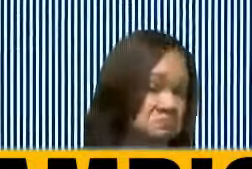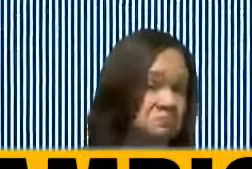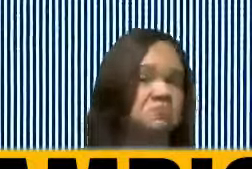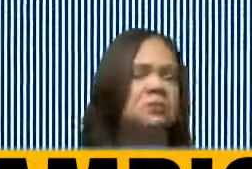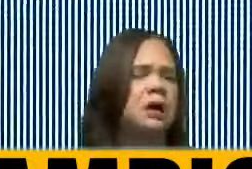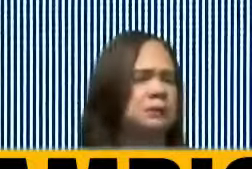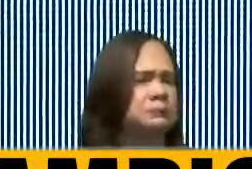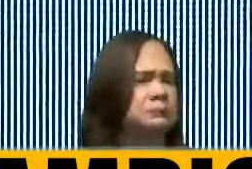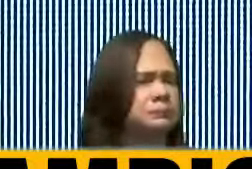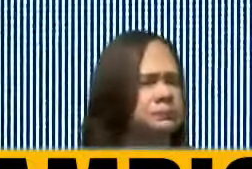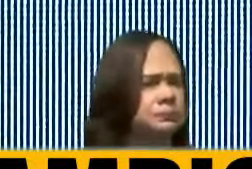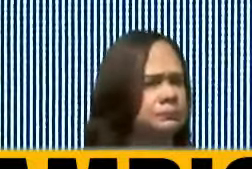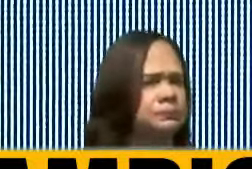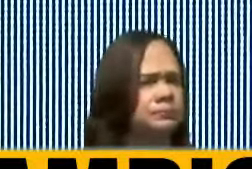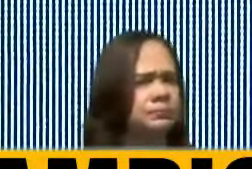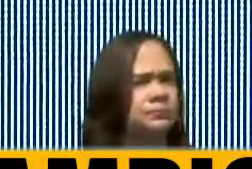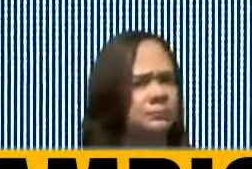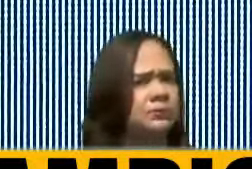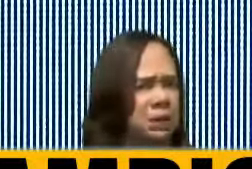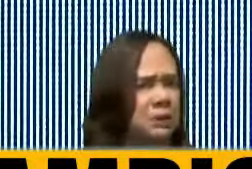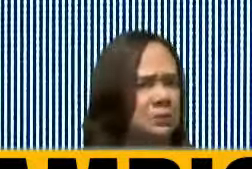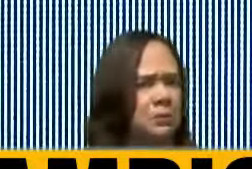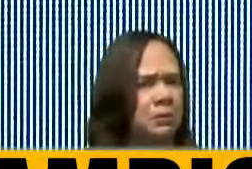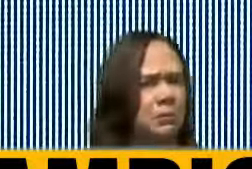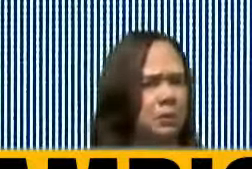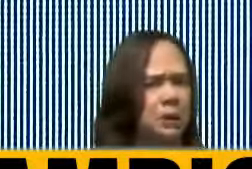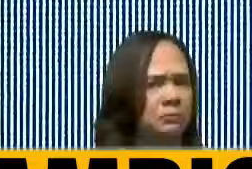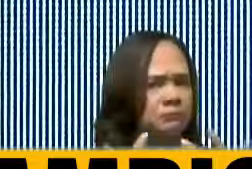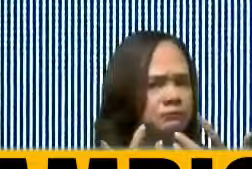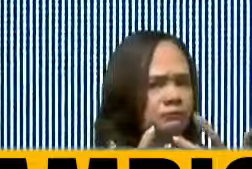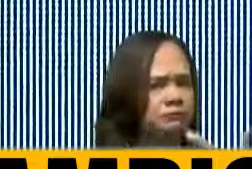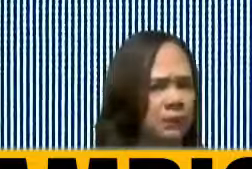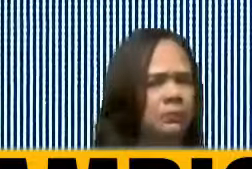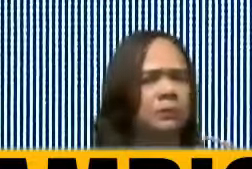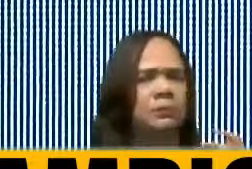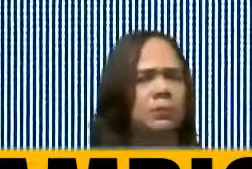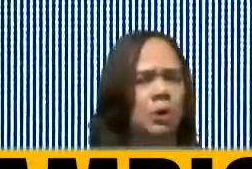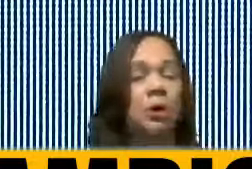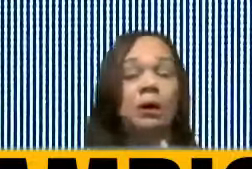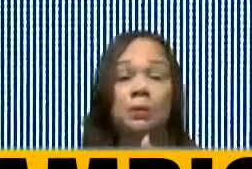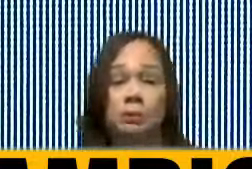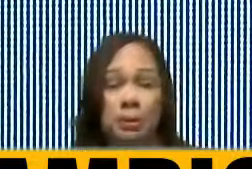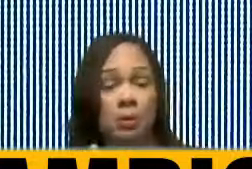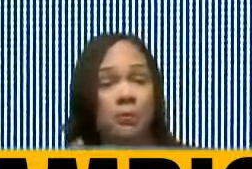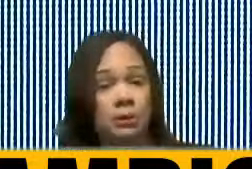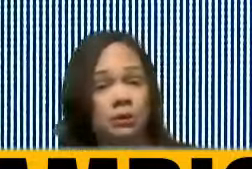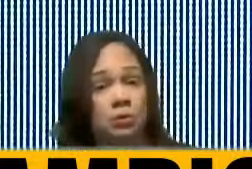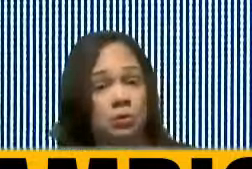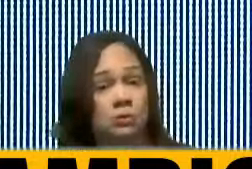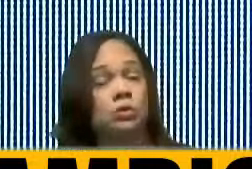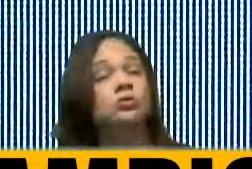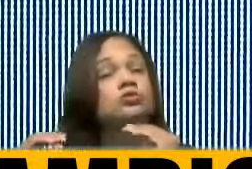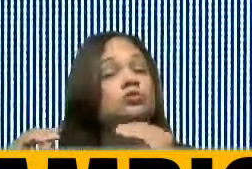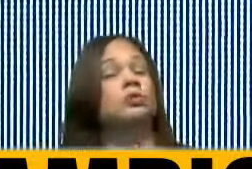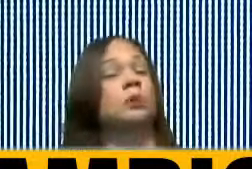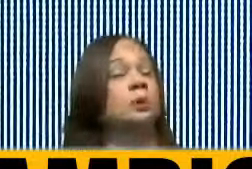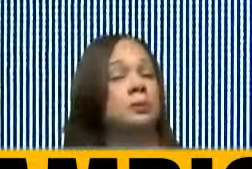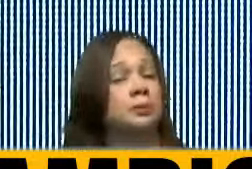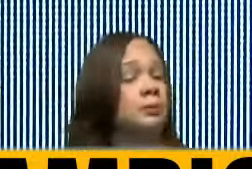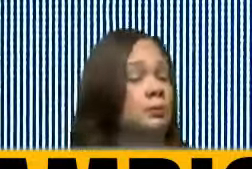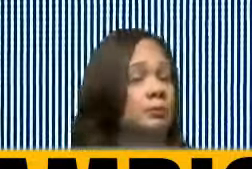espacio eh eh de mejora que podrá ser aprovechado por el mismo mid eh que se que se